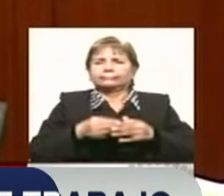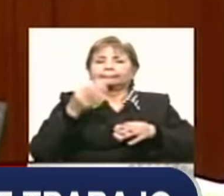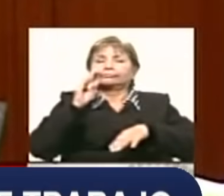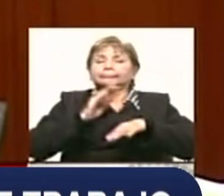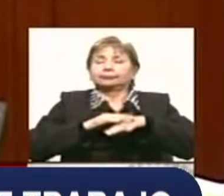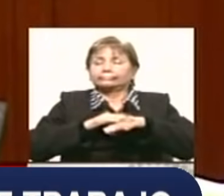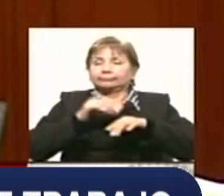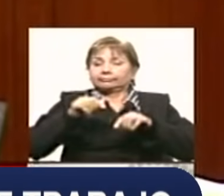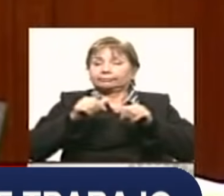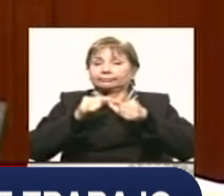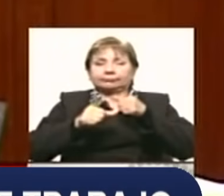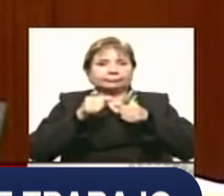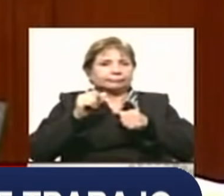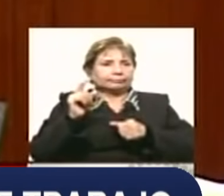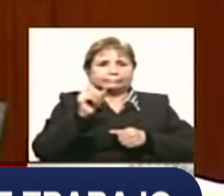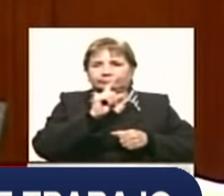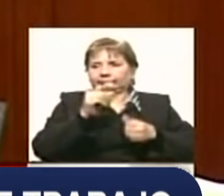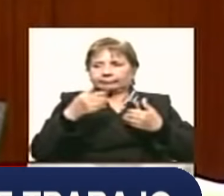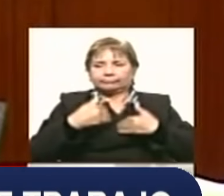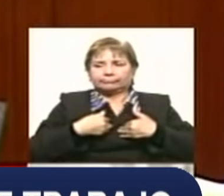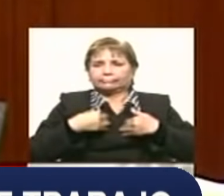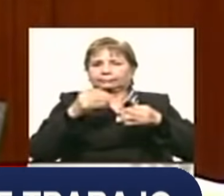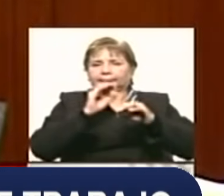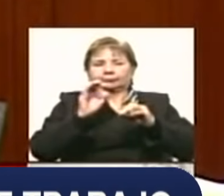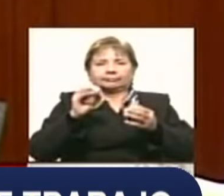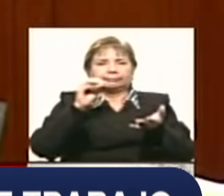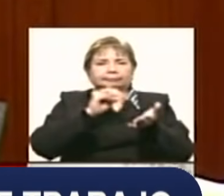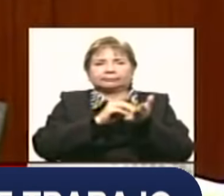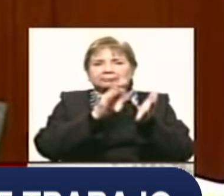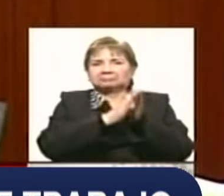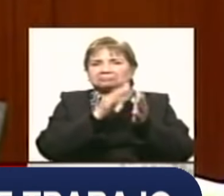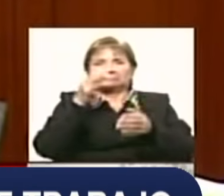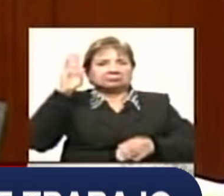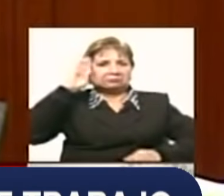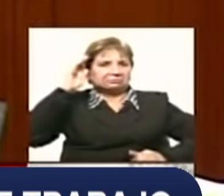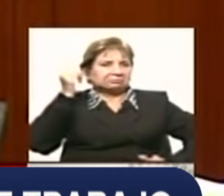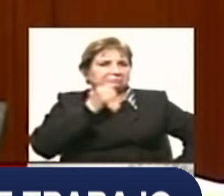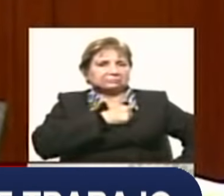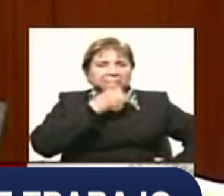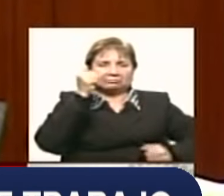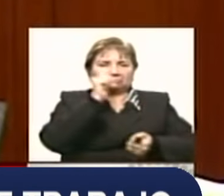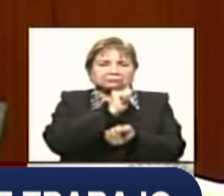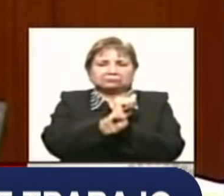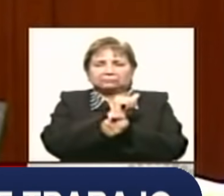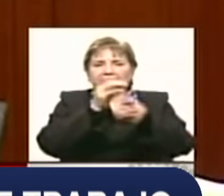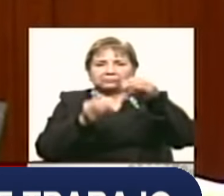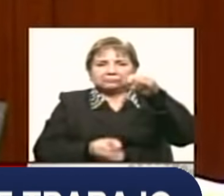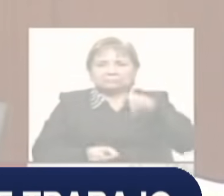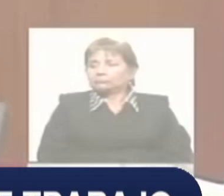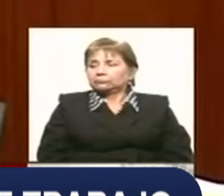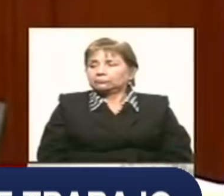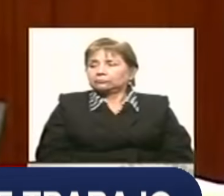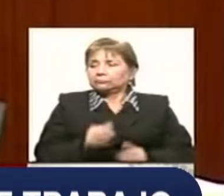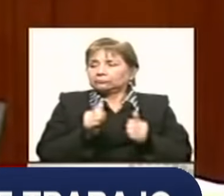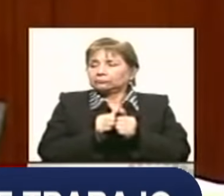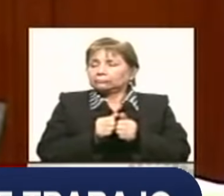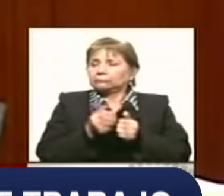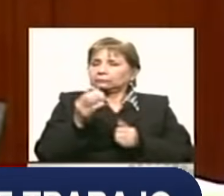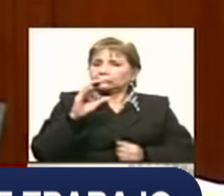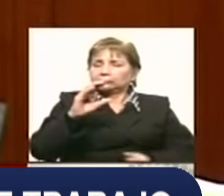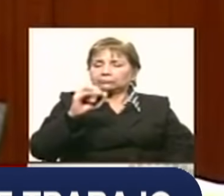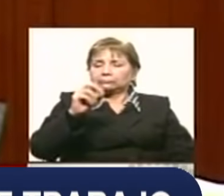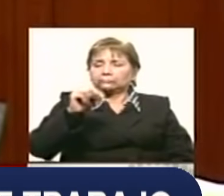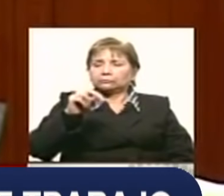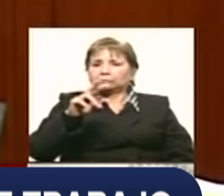Reitero que a la fecha no cuento con ningún antecedente policial, penal ni judicial. Con respecto al Conares